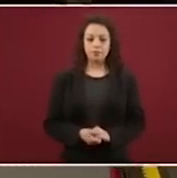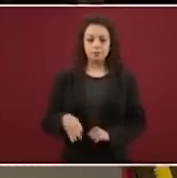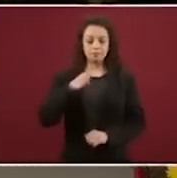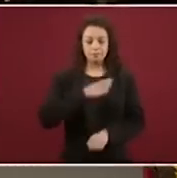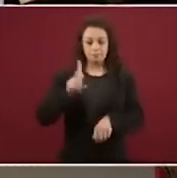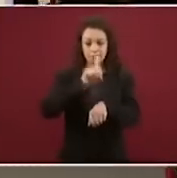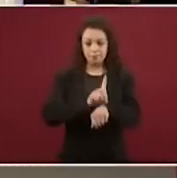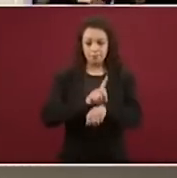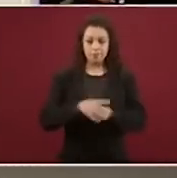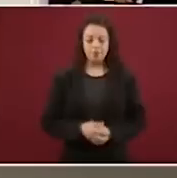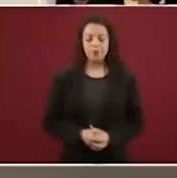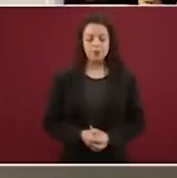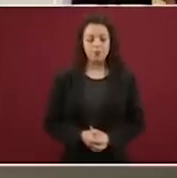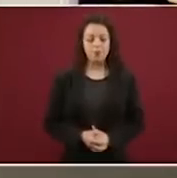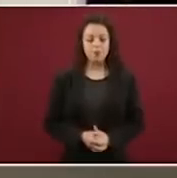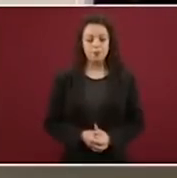Buenos días.